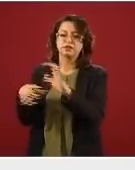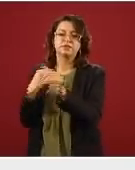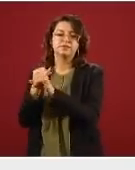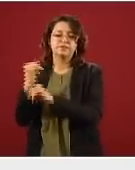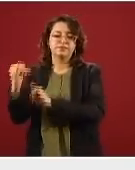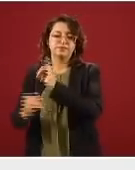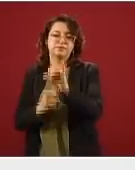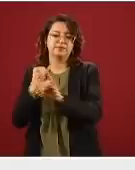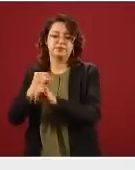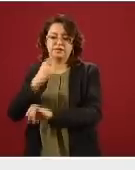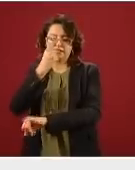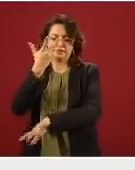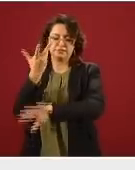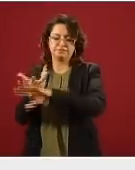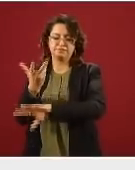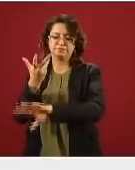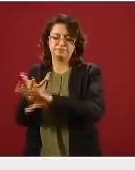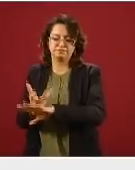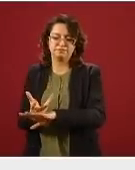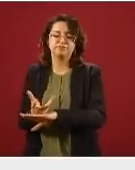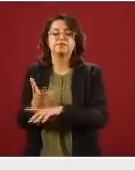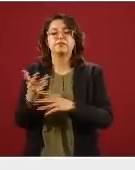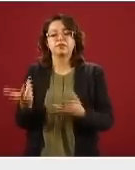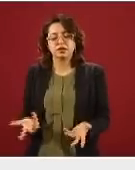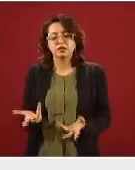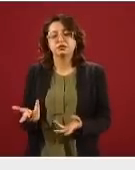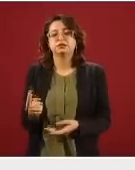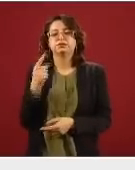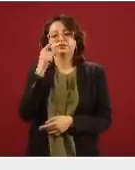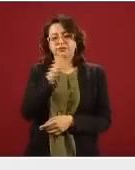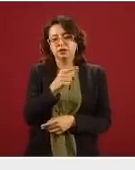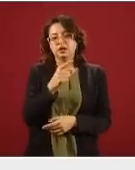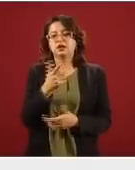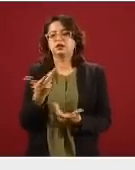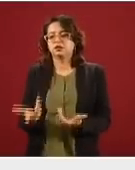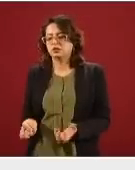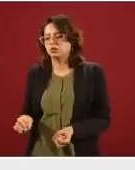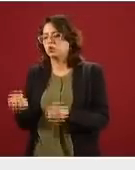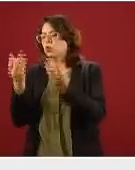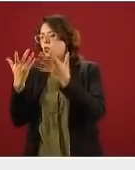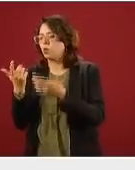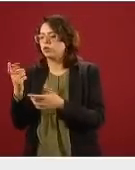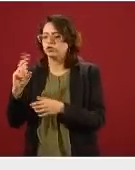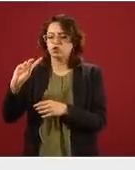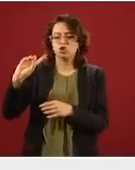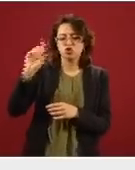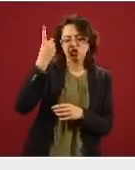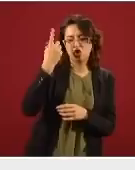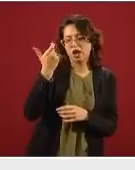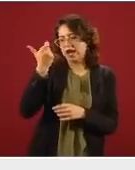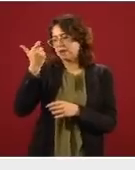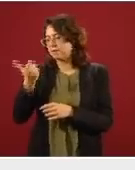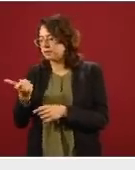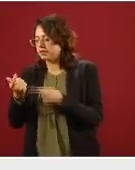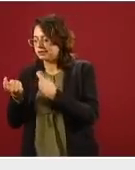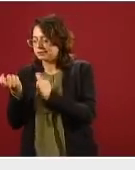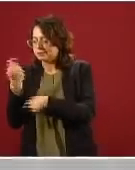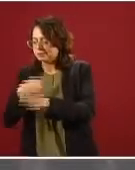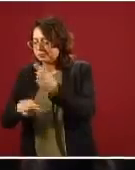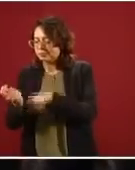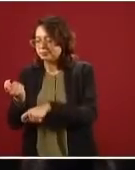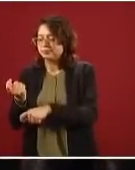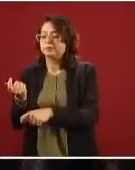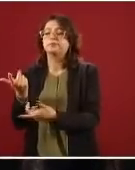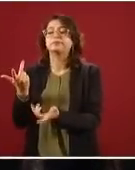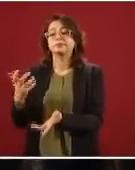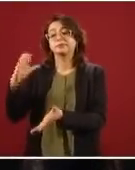normalmente norteamericana, que ellos son los que fijan el tipo de cambio y fijan la comisión en dólares que se va a pagar.